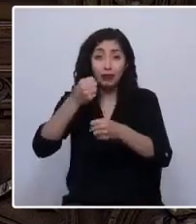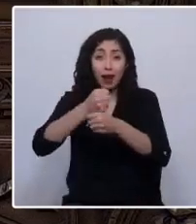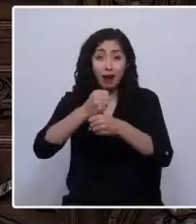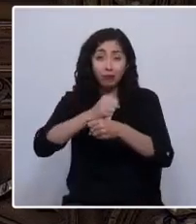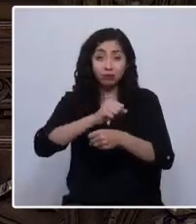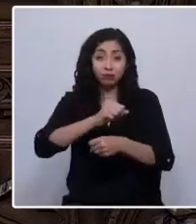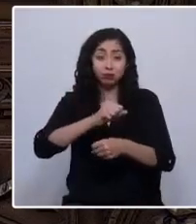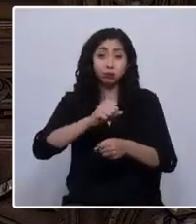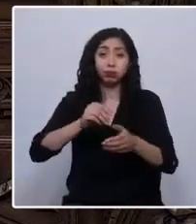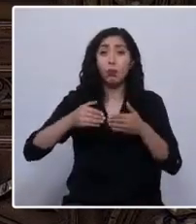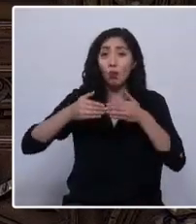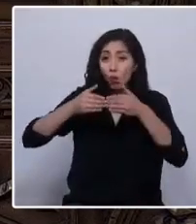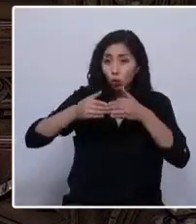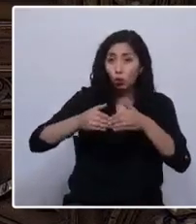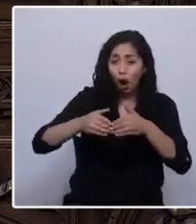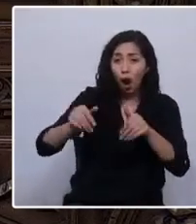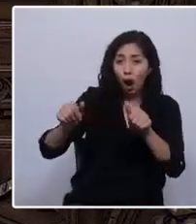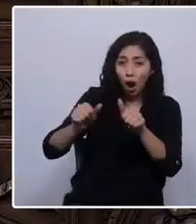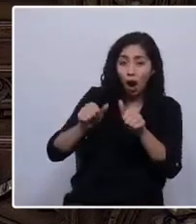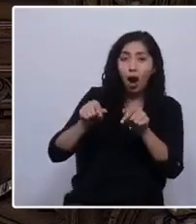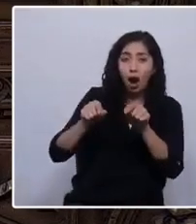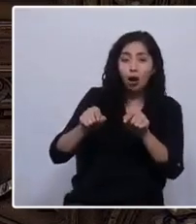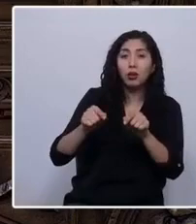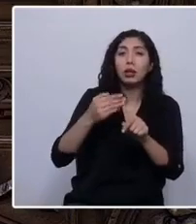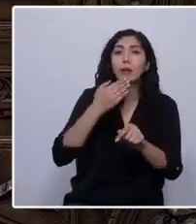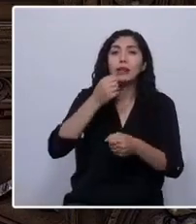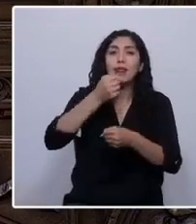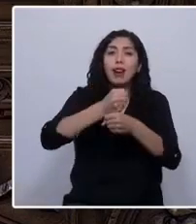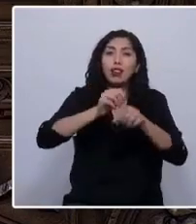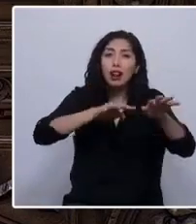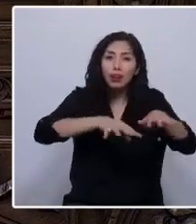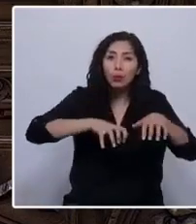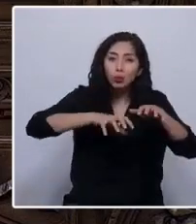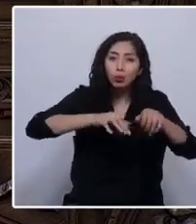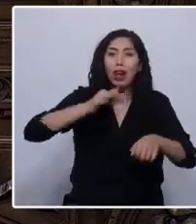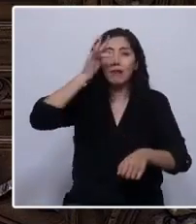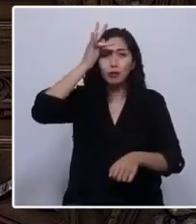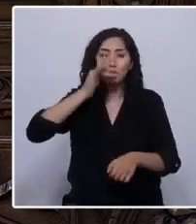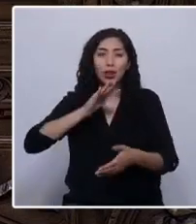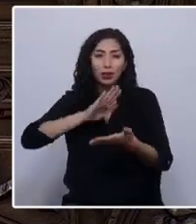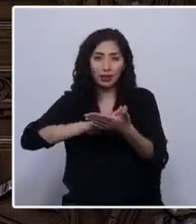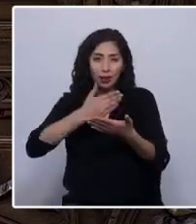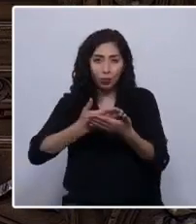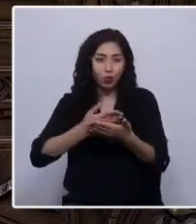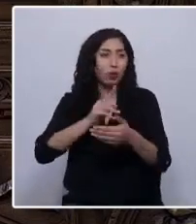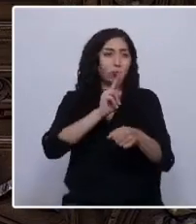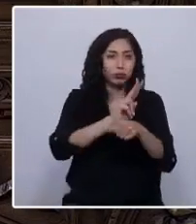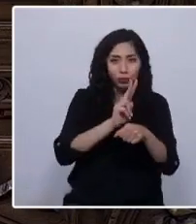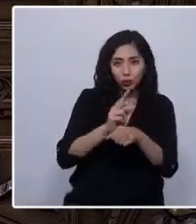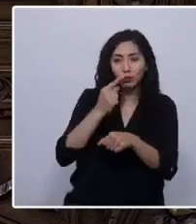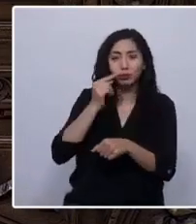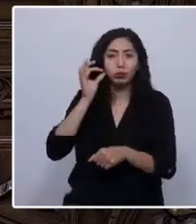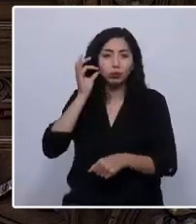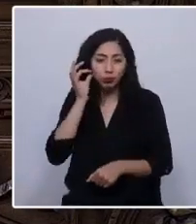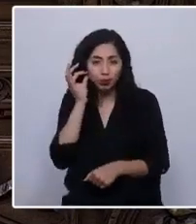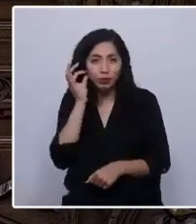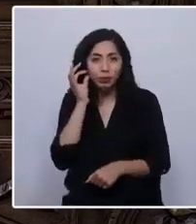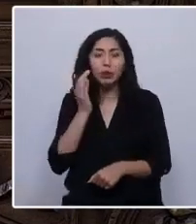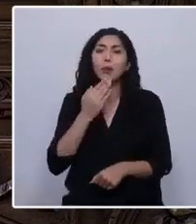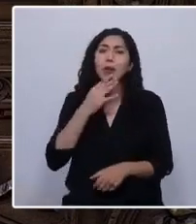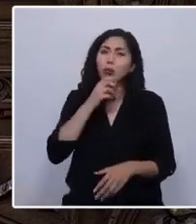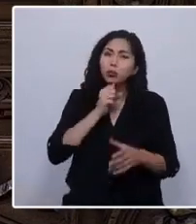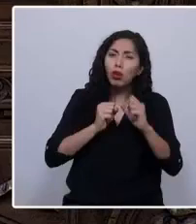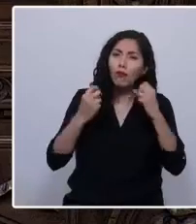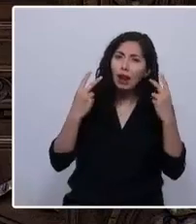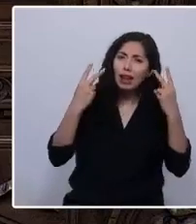cultura, profesores y funcionarios de salud. Por cierto, la resistencia valiente, consciente y